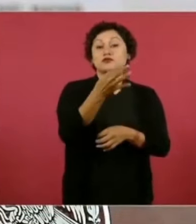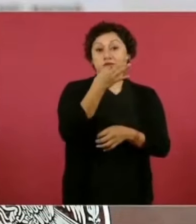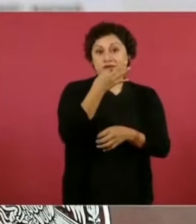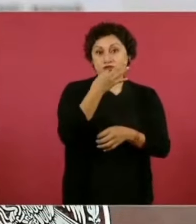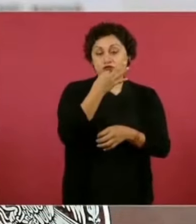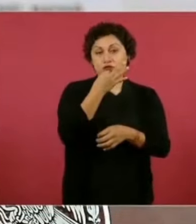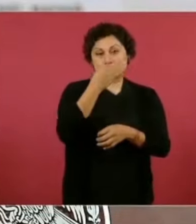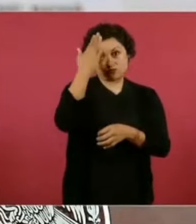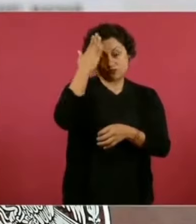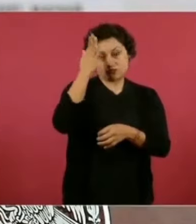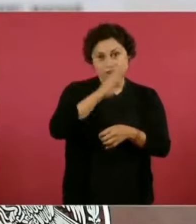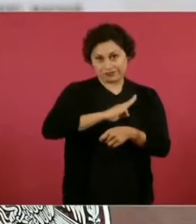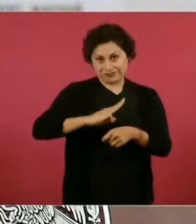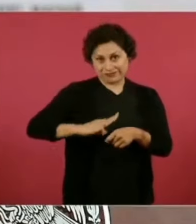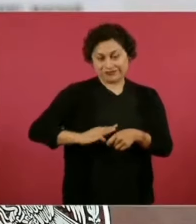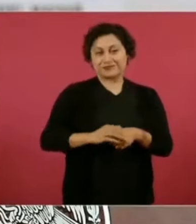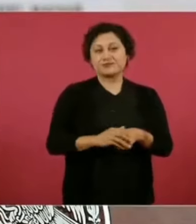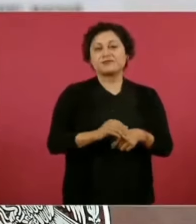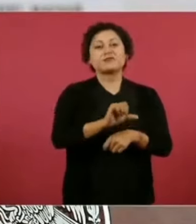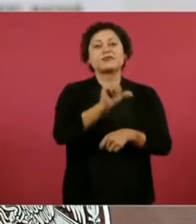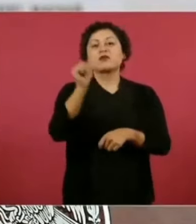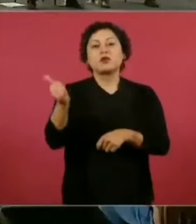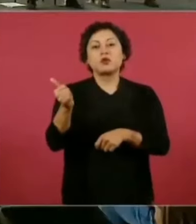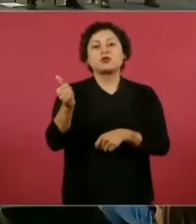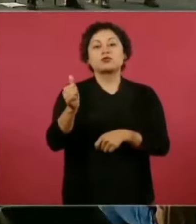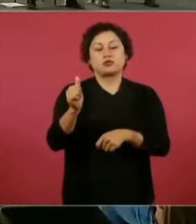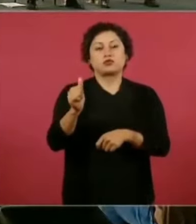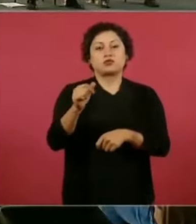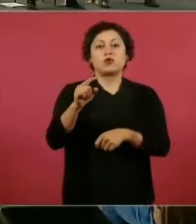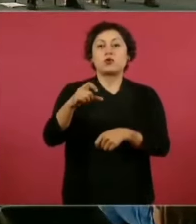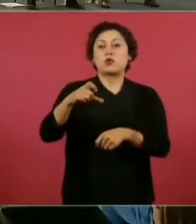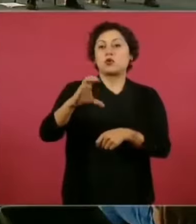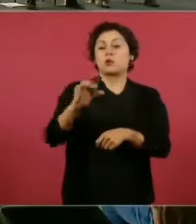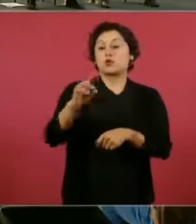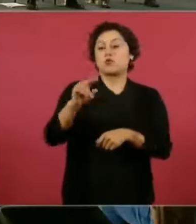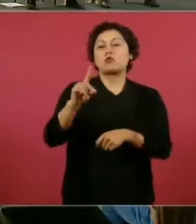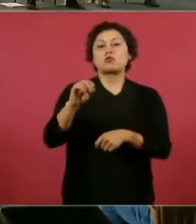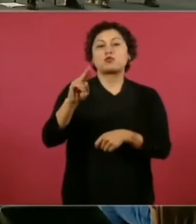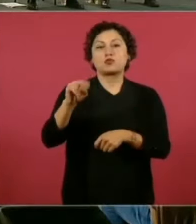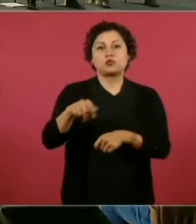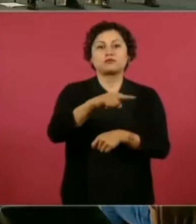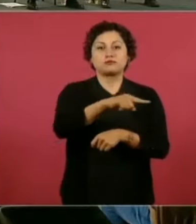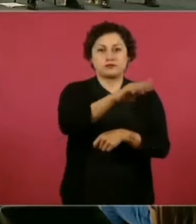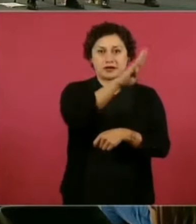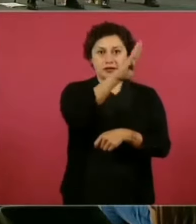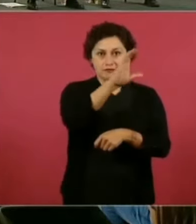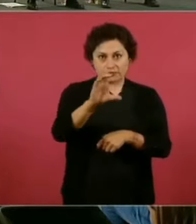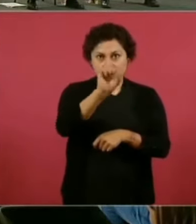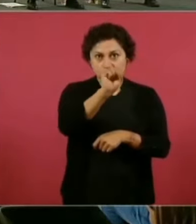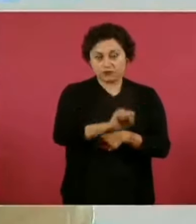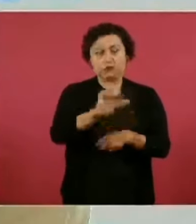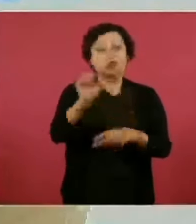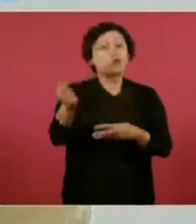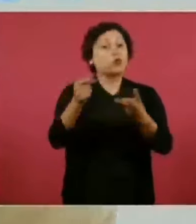Quintín. Otro de la localidad de San Miguel, Comundú, en Comundú, allá en Baja California Sur. El otro es un centro de